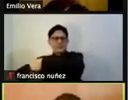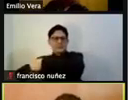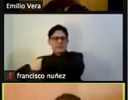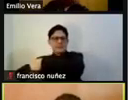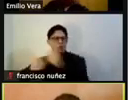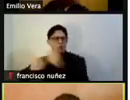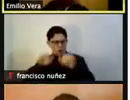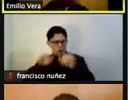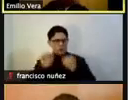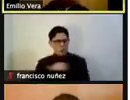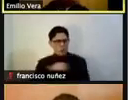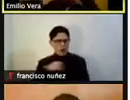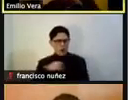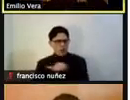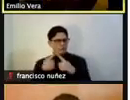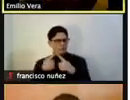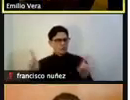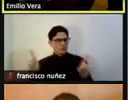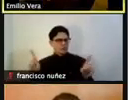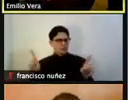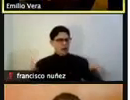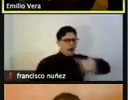Buena pregunta, buena pregunta.